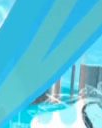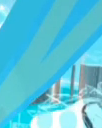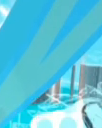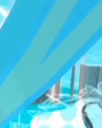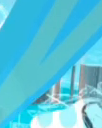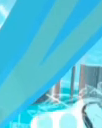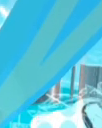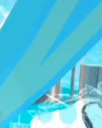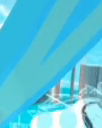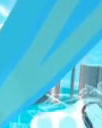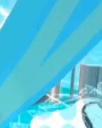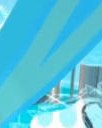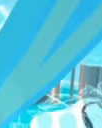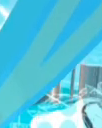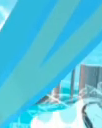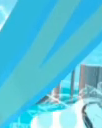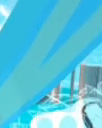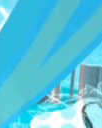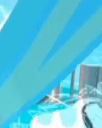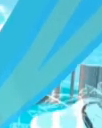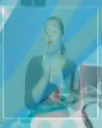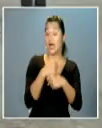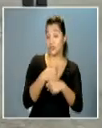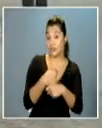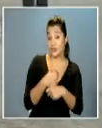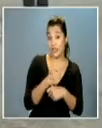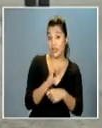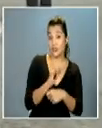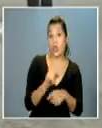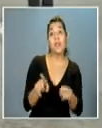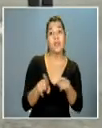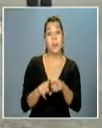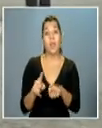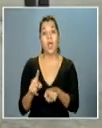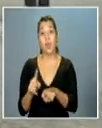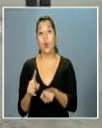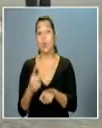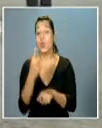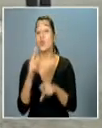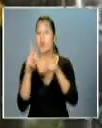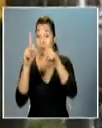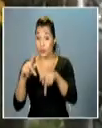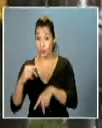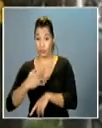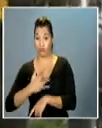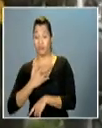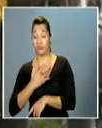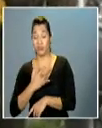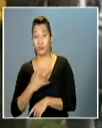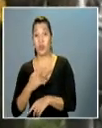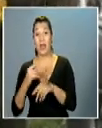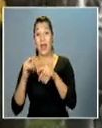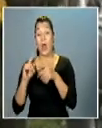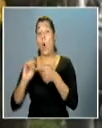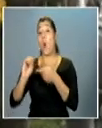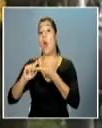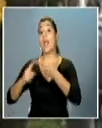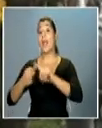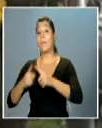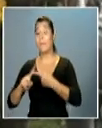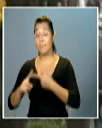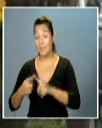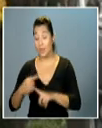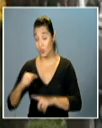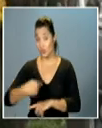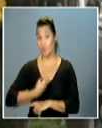los que pueden llevar a cabo algún hecho de este estilo, también un ofendido, el familiar del ofendido, el amigo del ofendido o el del